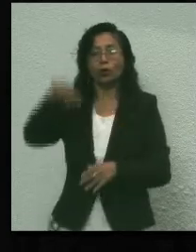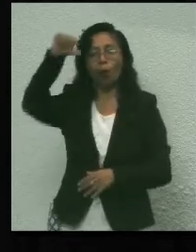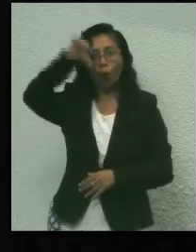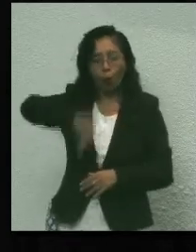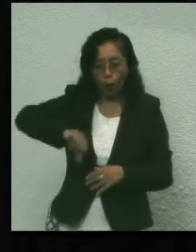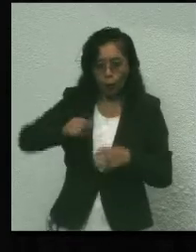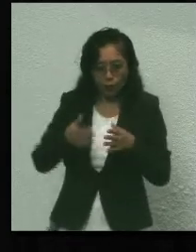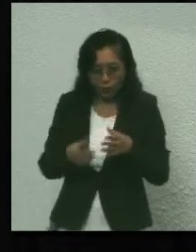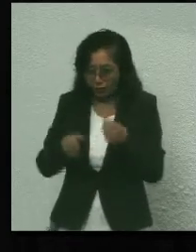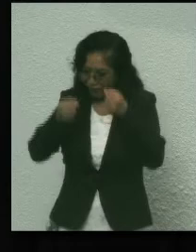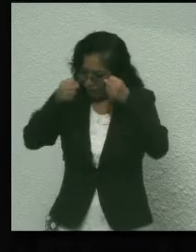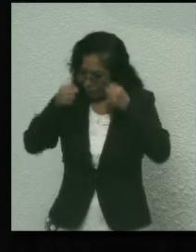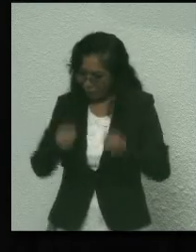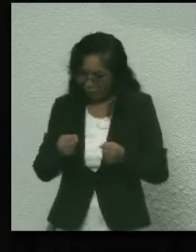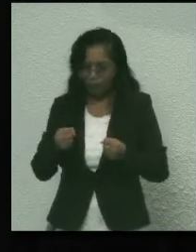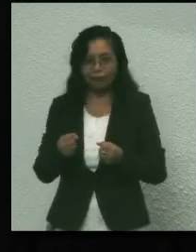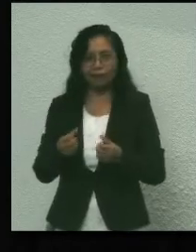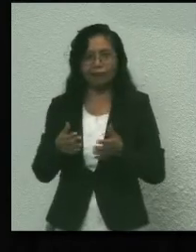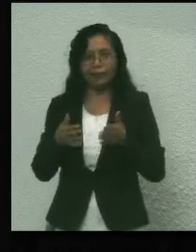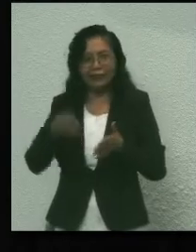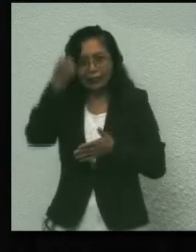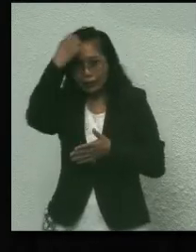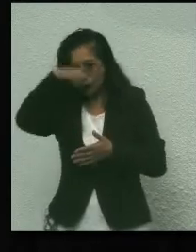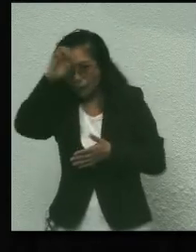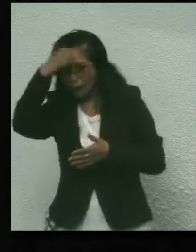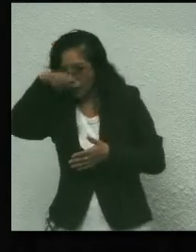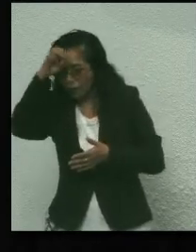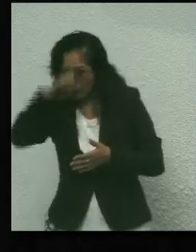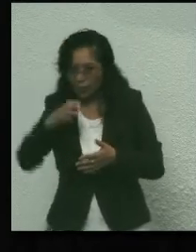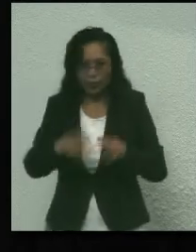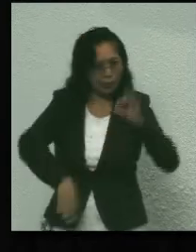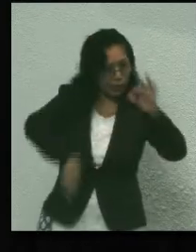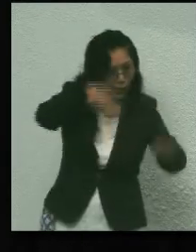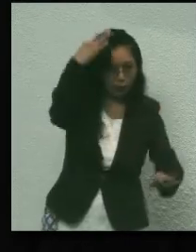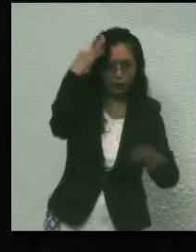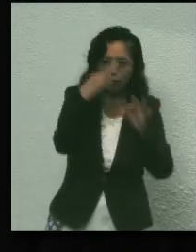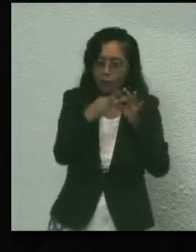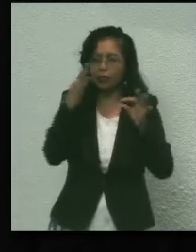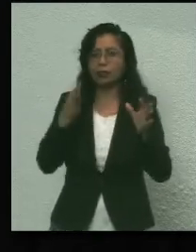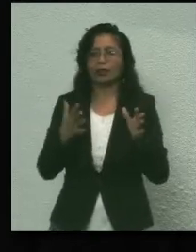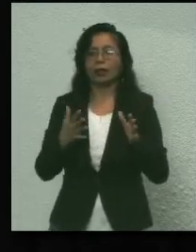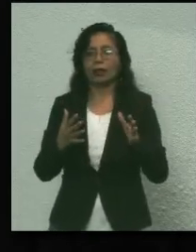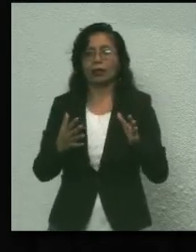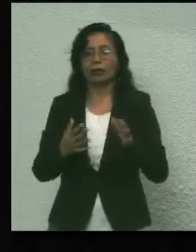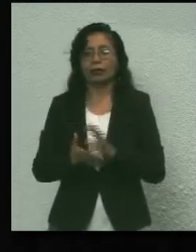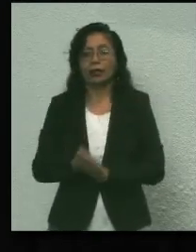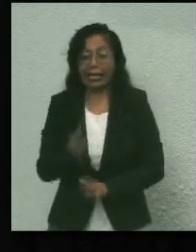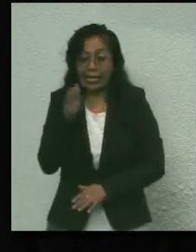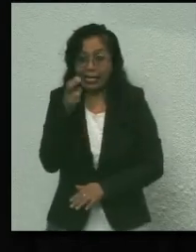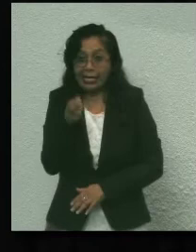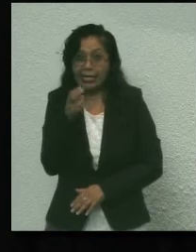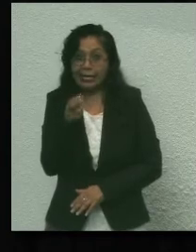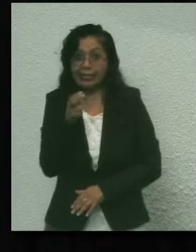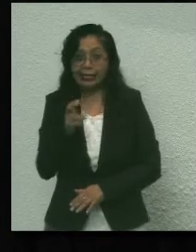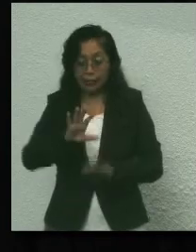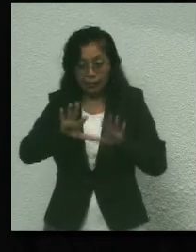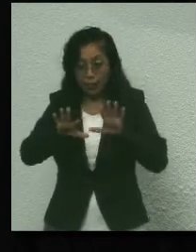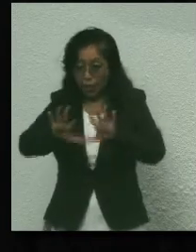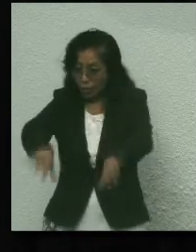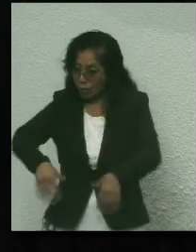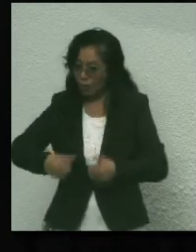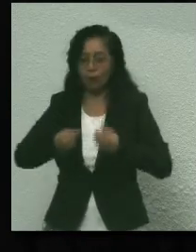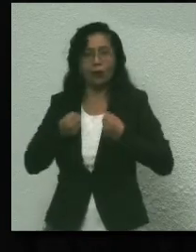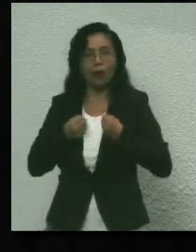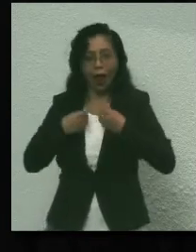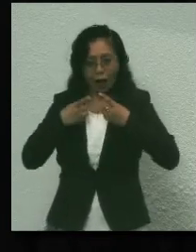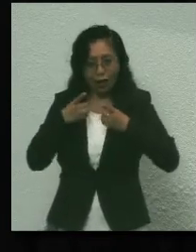el camino seguro, el de la experiencia, el de la certeza, el de los resultados. Es el momento de recuperar el camino del